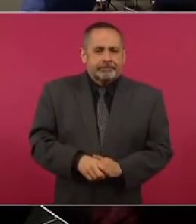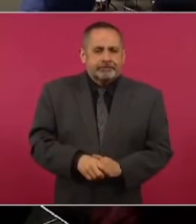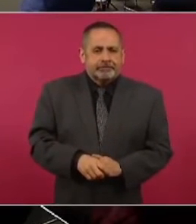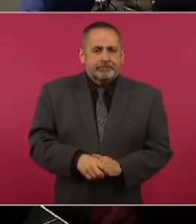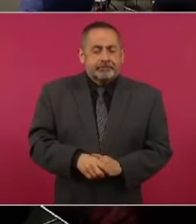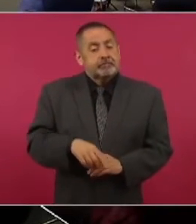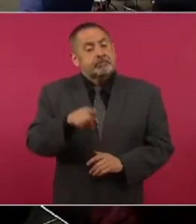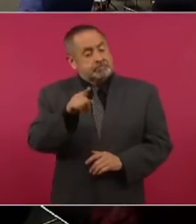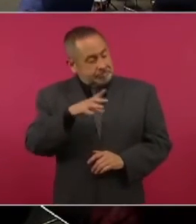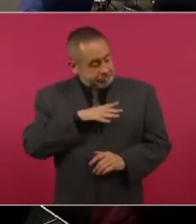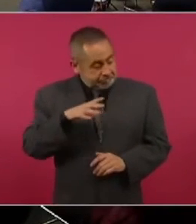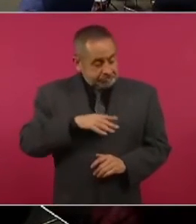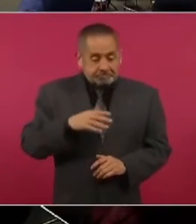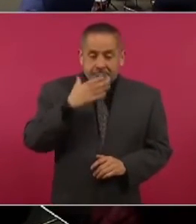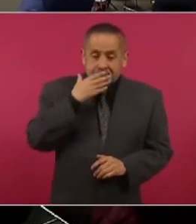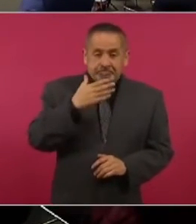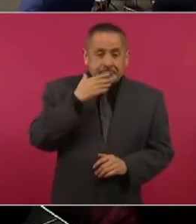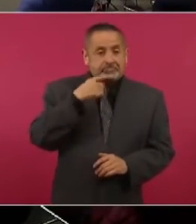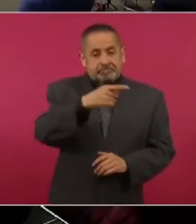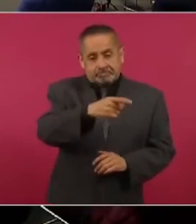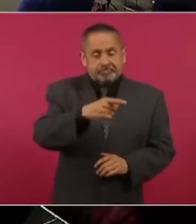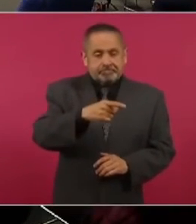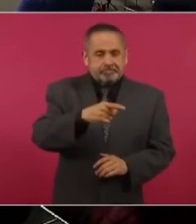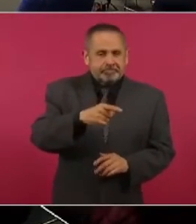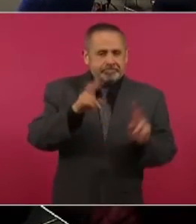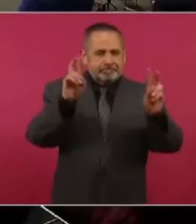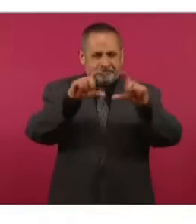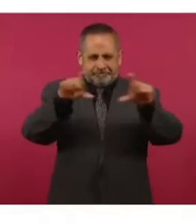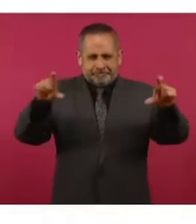Ahí sí, embarran a Calderón